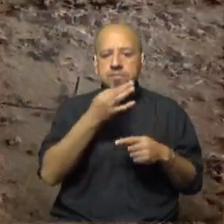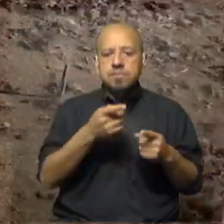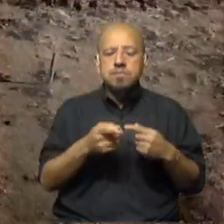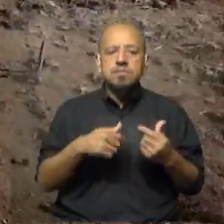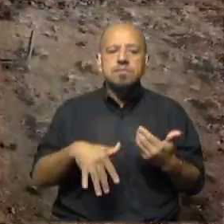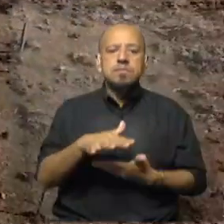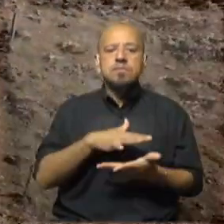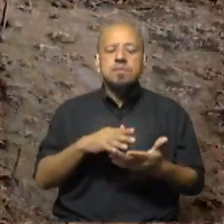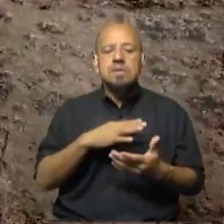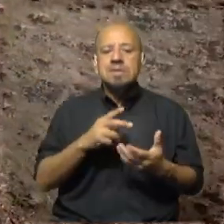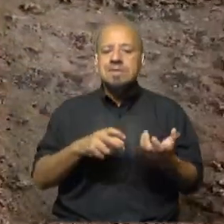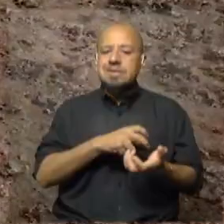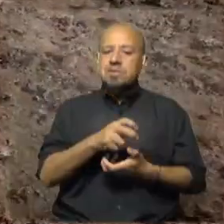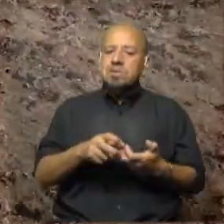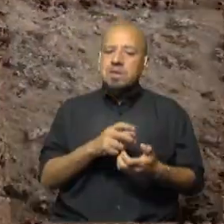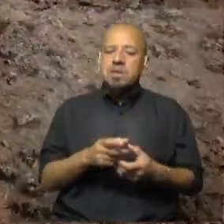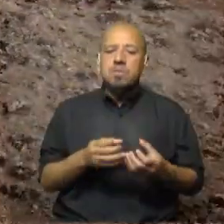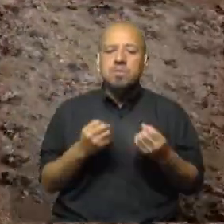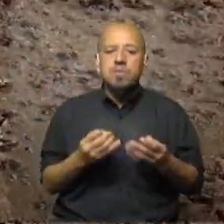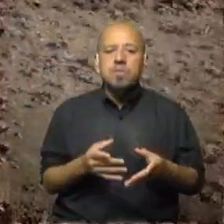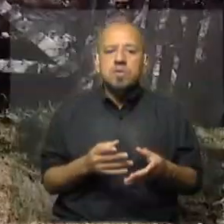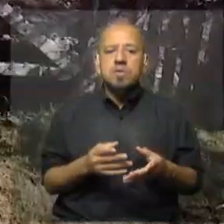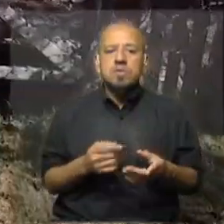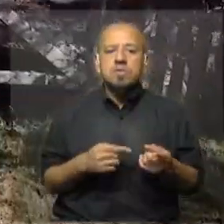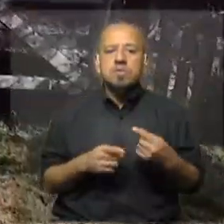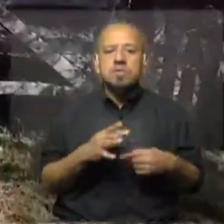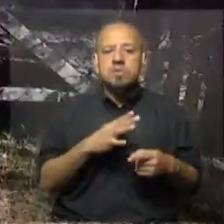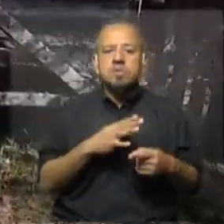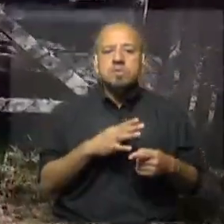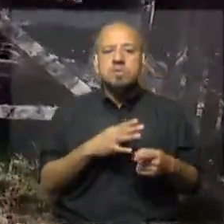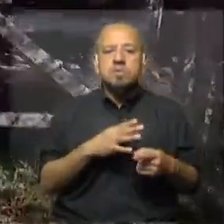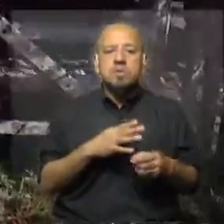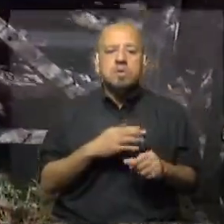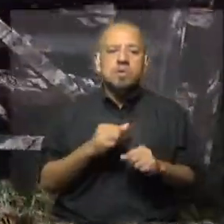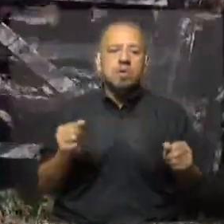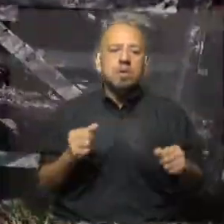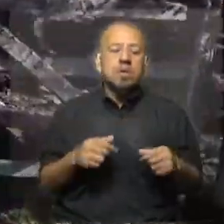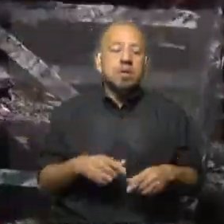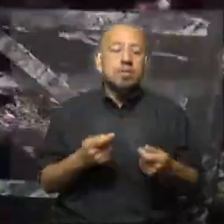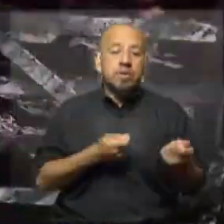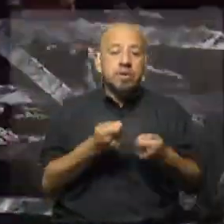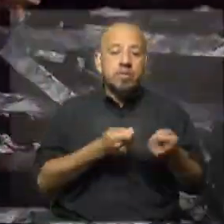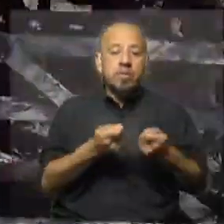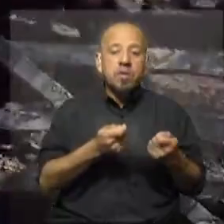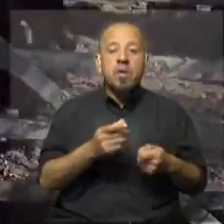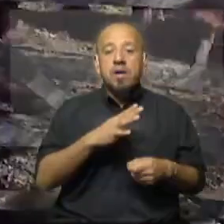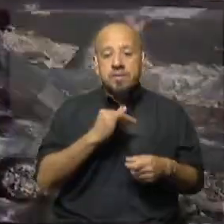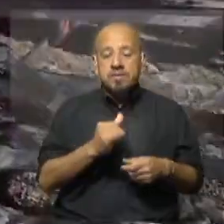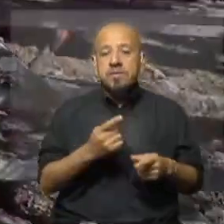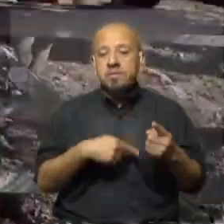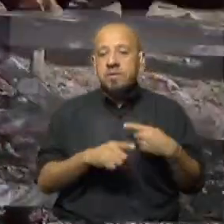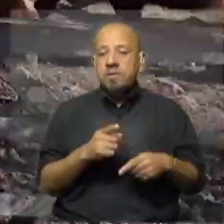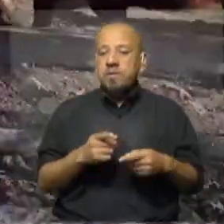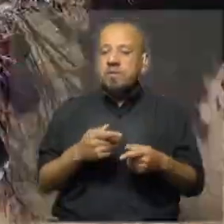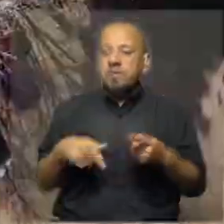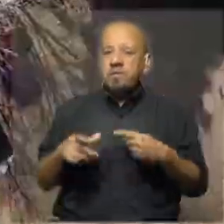situación es complicada porque más allá de las capacidades financieras que puedan acceder los productores, estamos en una situación donde